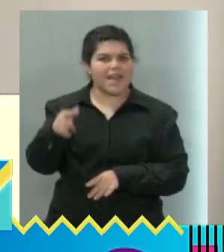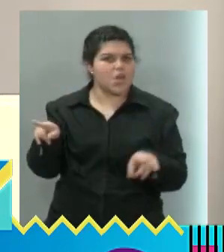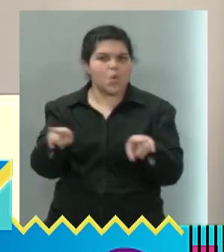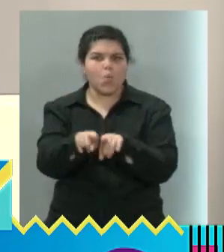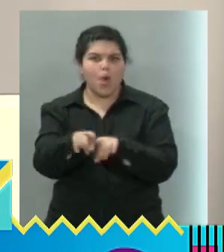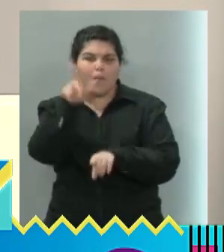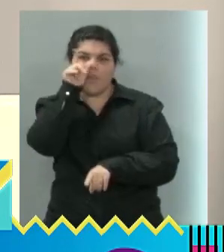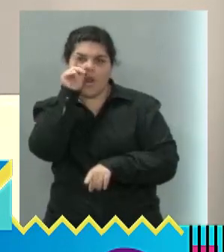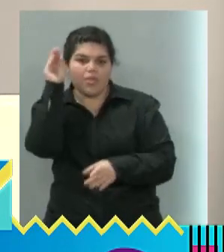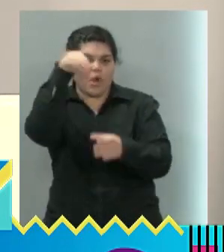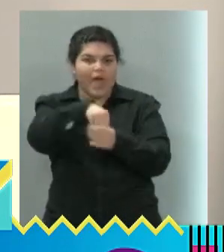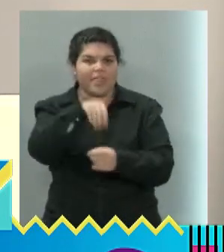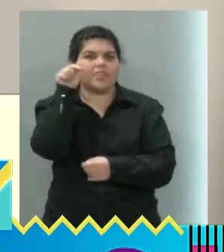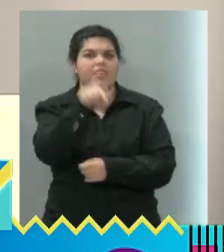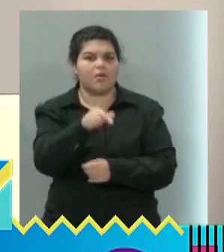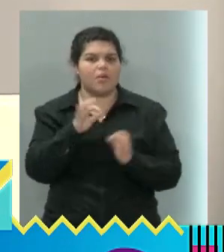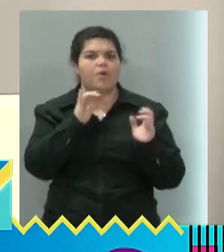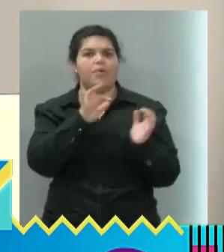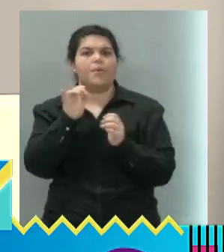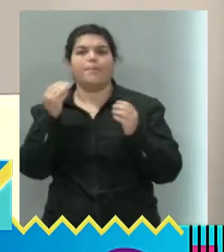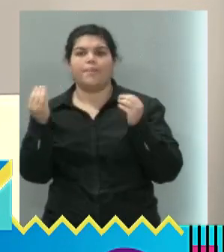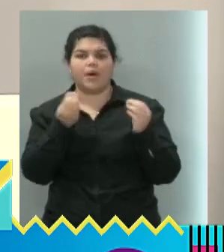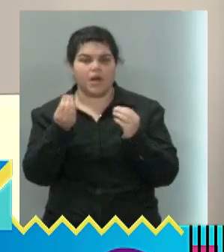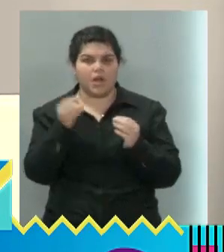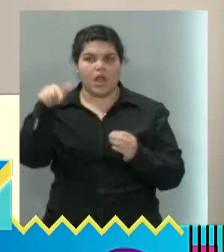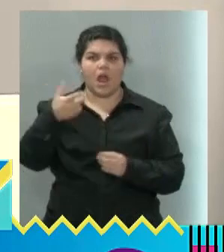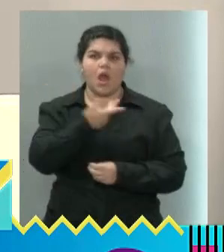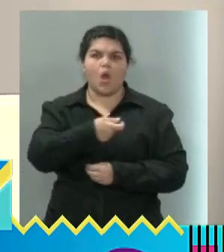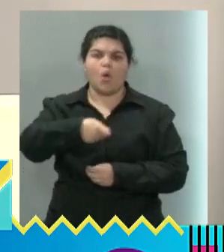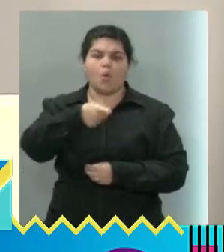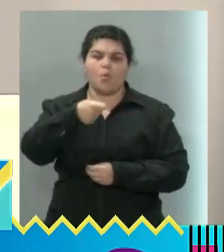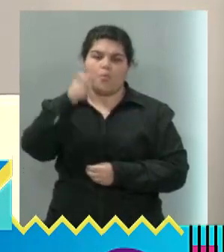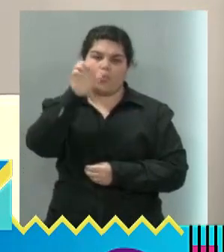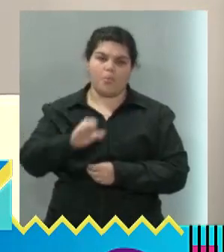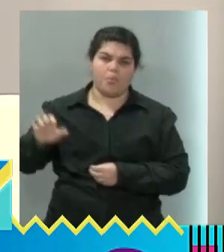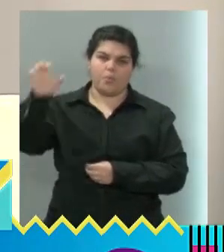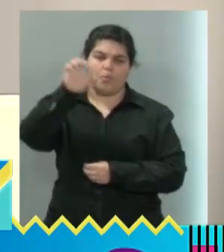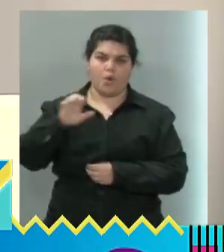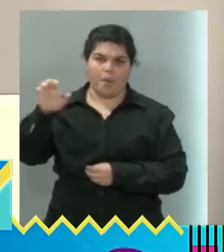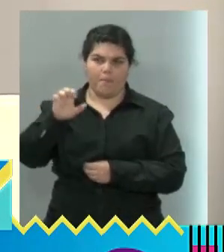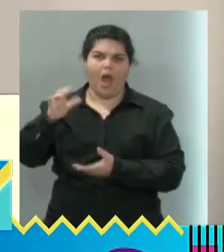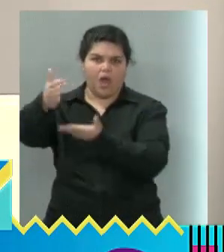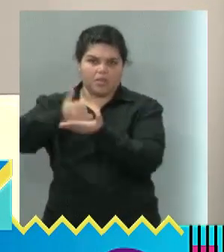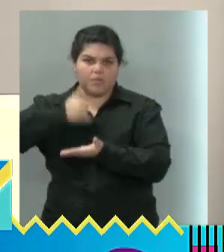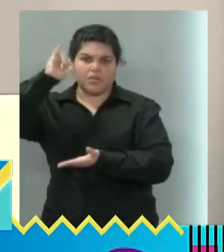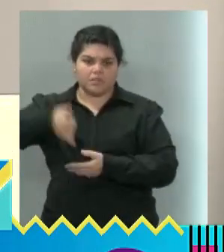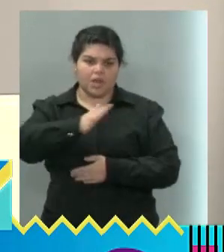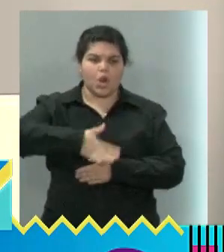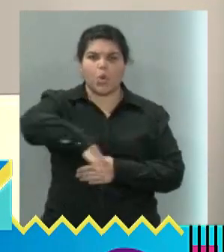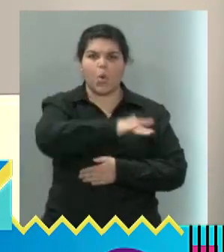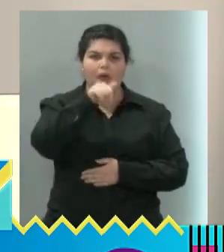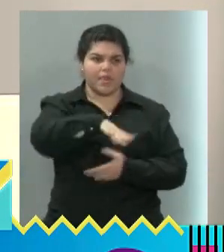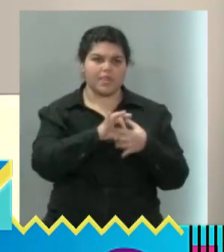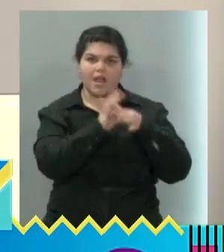diplomático del Río de la Plata para lograr que Europa reconozca la independencia no solamente del Río de la Plata,